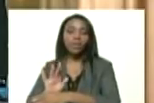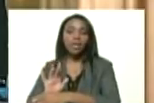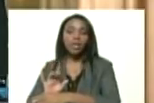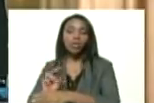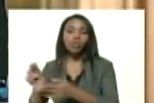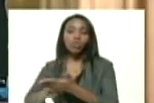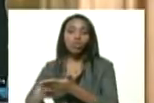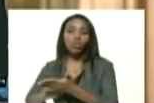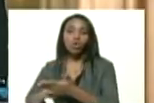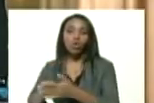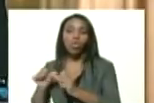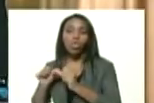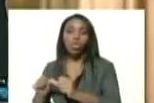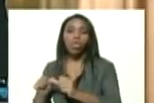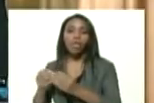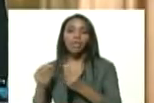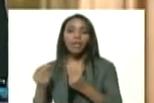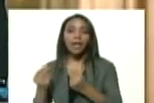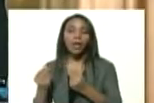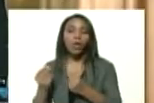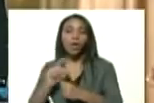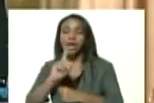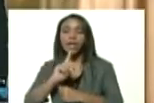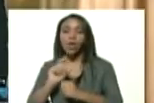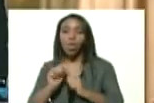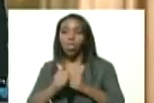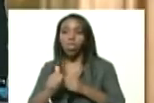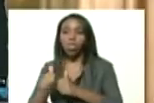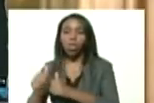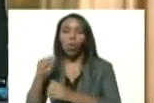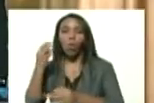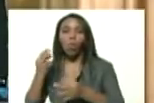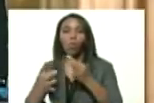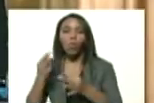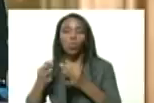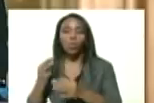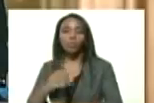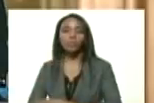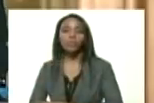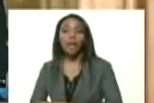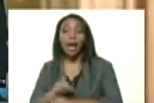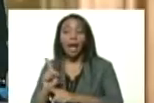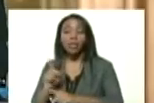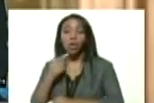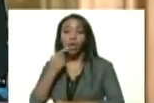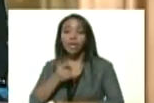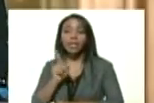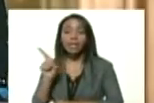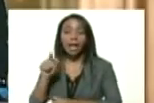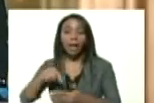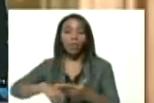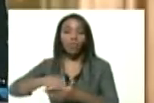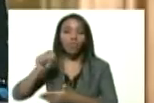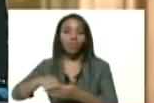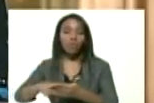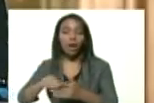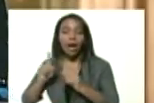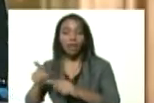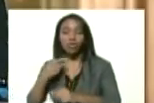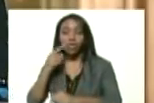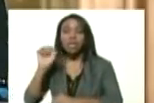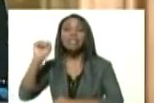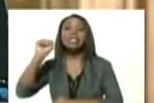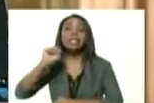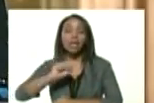a dejarlo quieto con su dinero y no va a perseguirlo judicialmente eso lo que dice el contrato eso si él